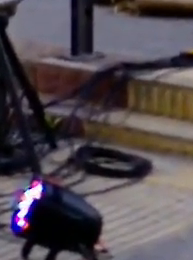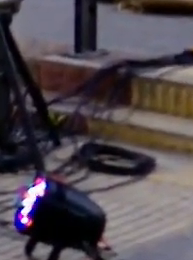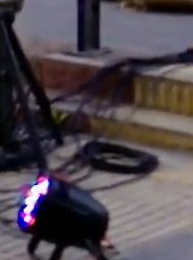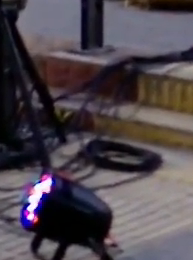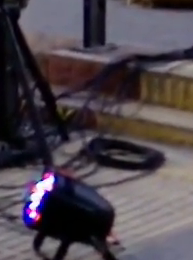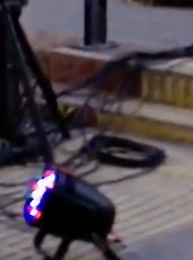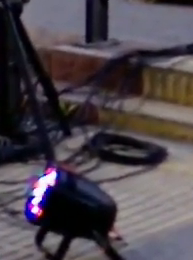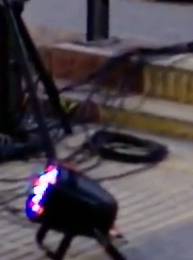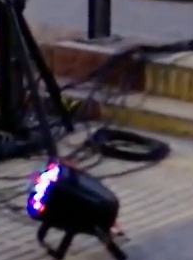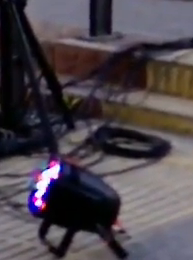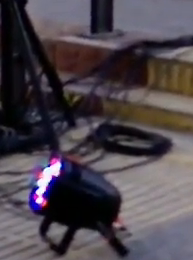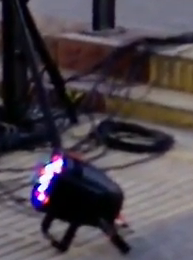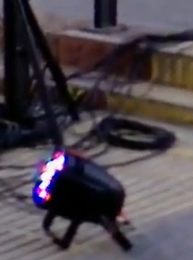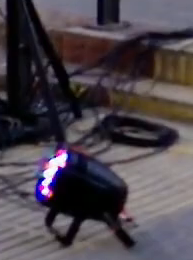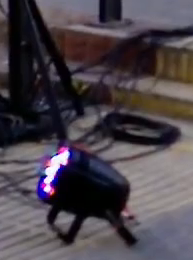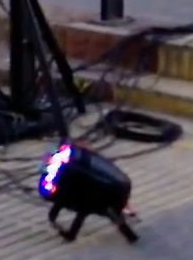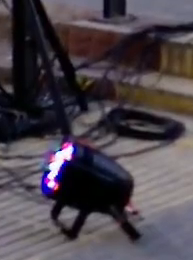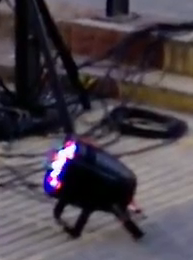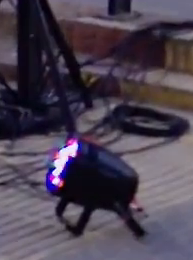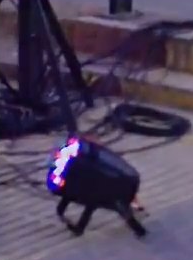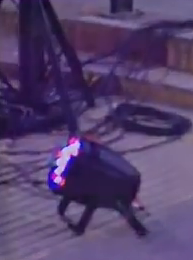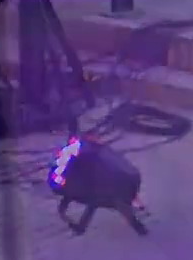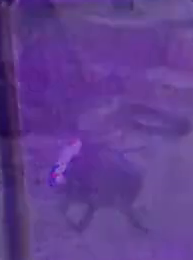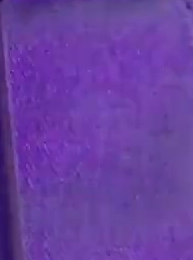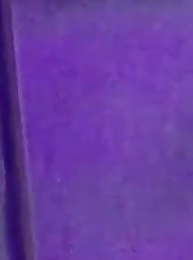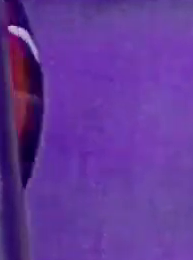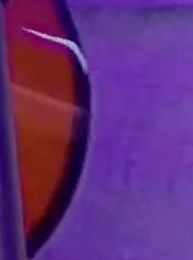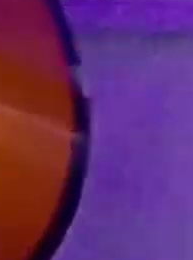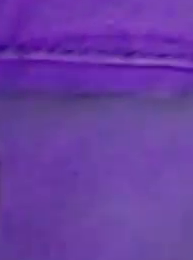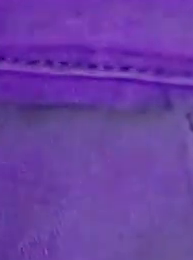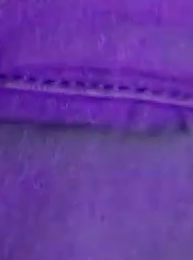verme siempre tan despierta y hoy pensando en